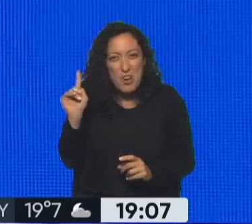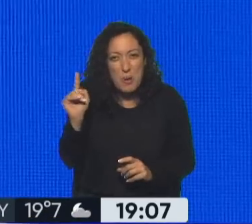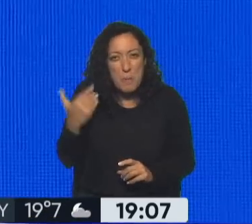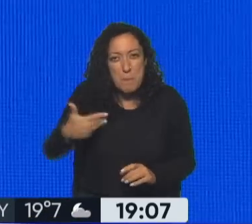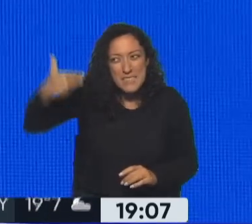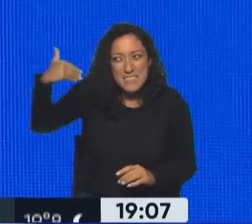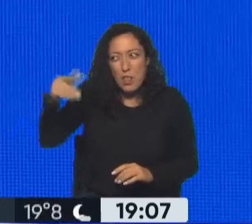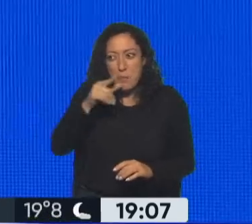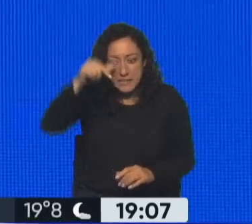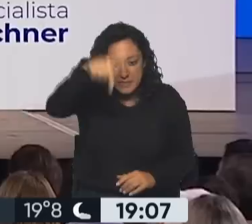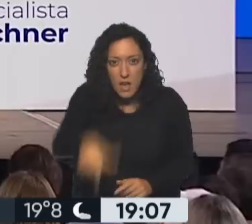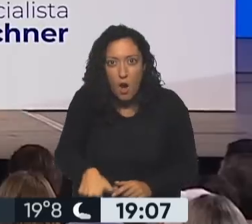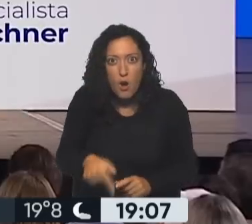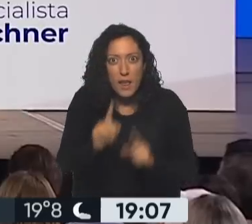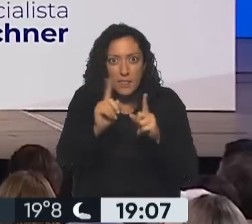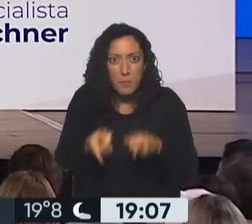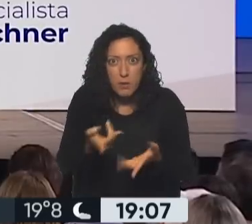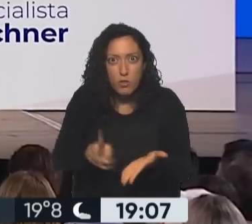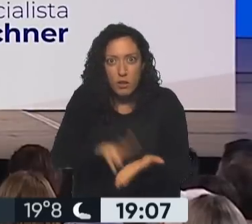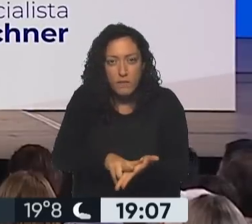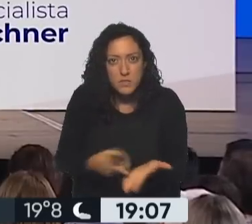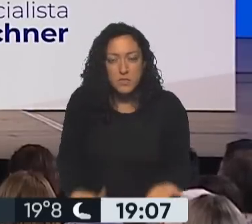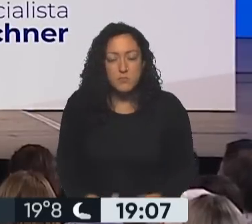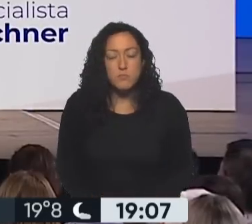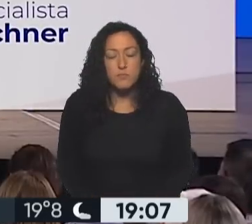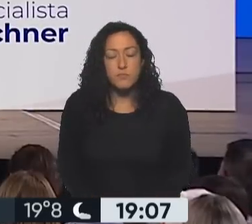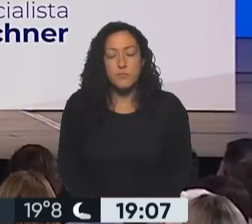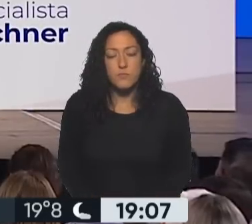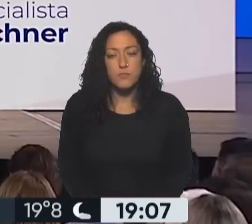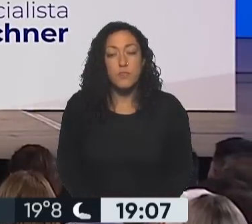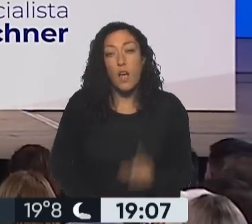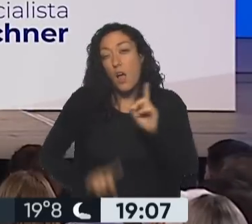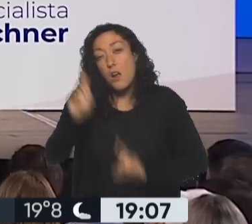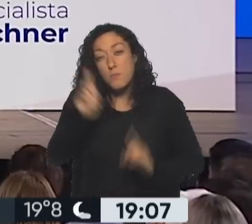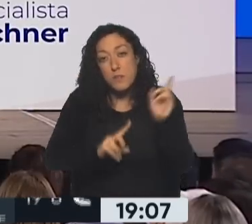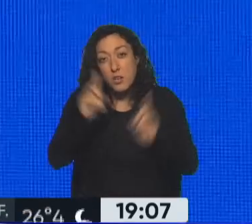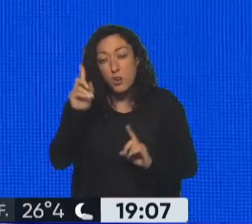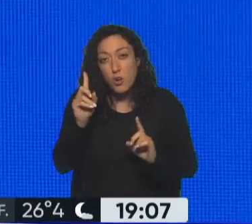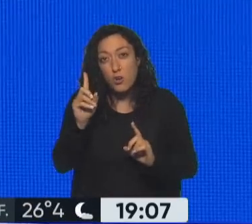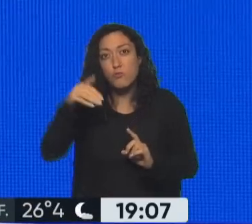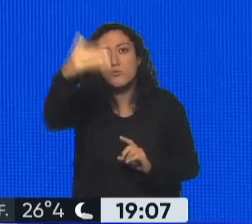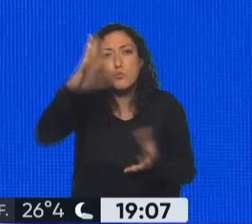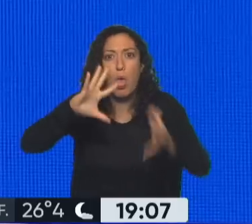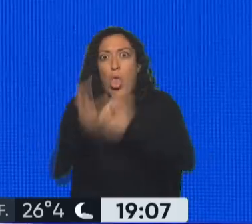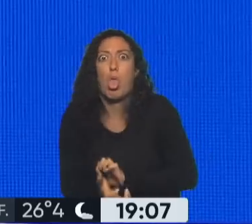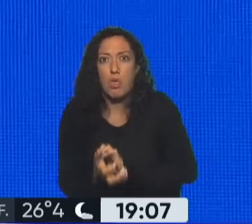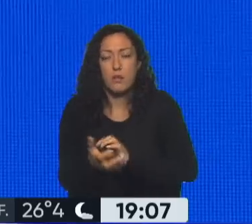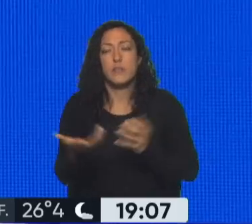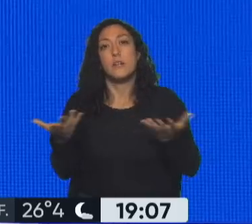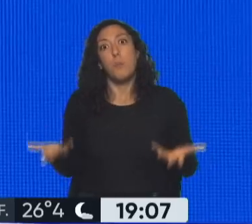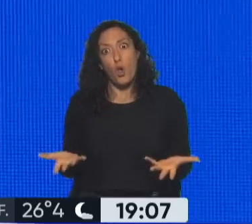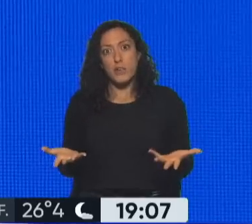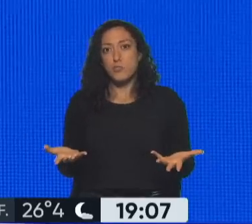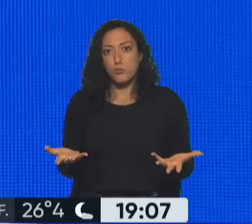se torna presente y tal vez frustra el futuro. Por eso es